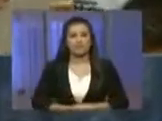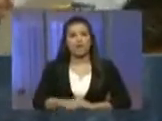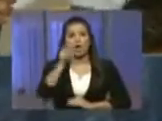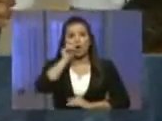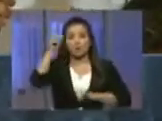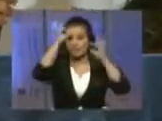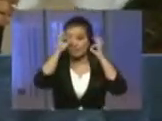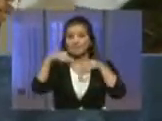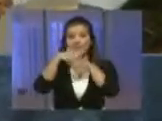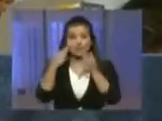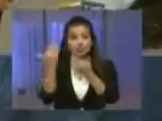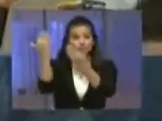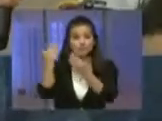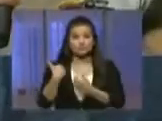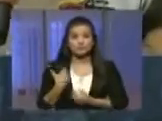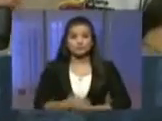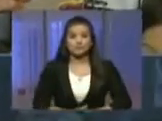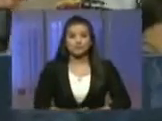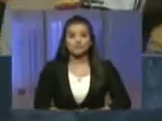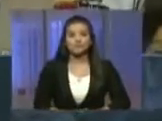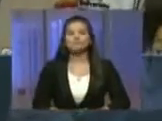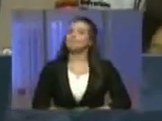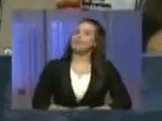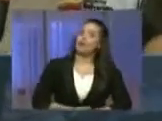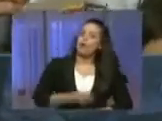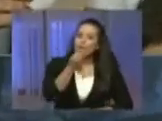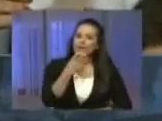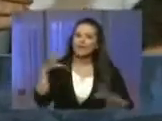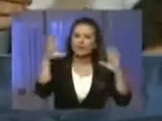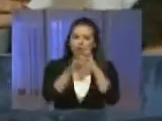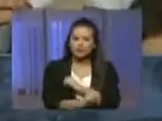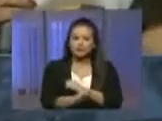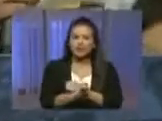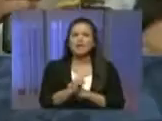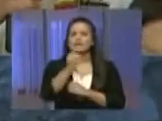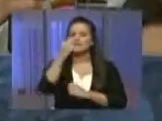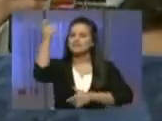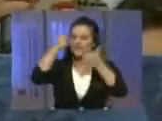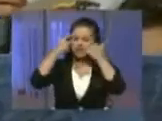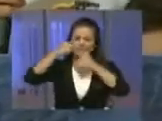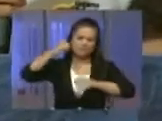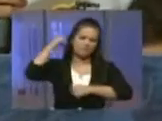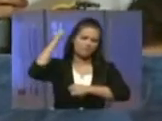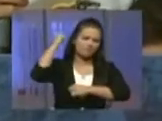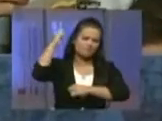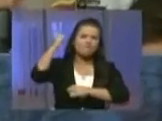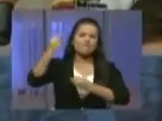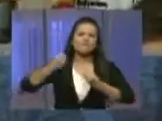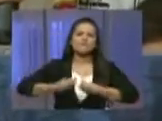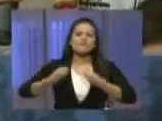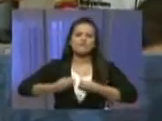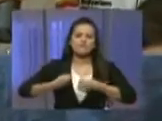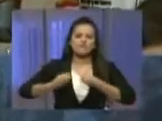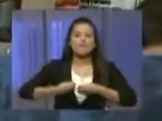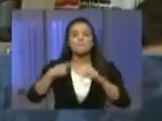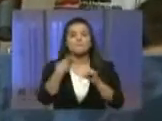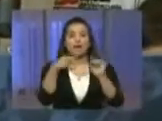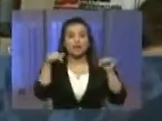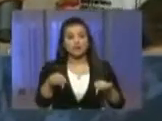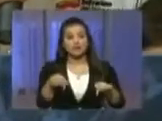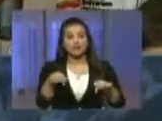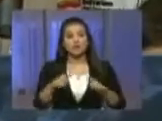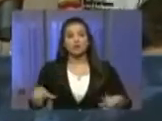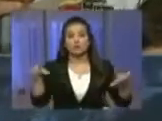macarao Buenas noches mi comandante en jefe Chávez vive y en esta noche desde acá desde